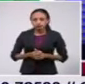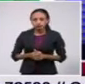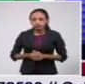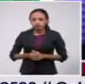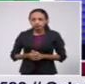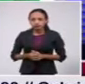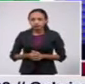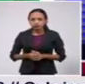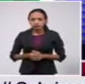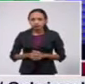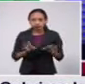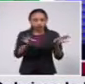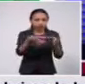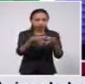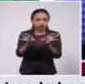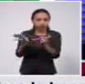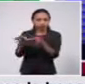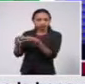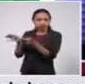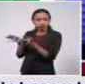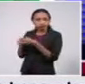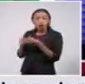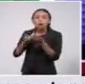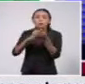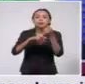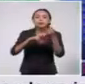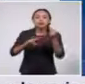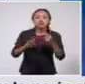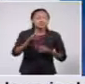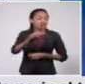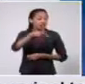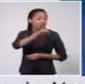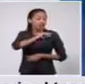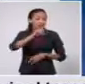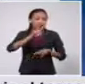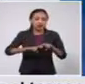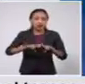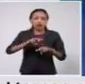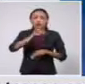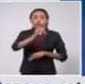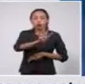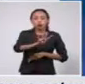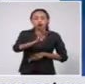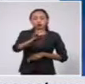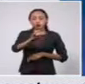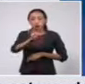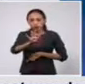Por provincias, ayer La Habana con 404 casos,